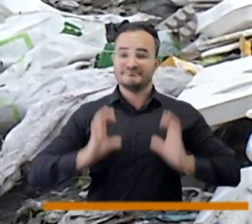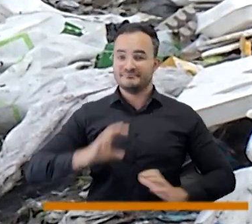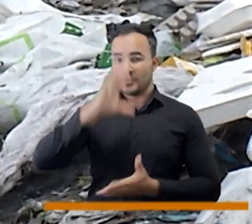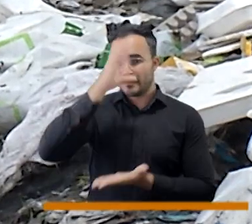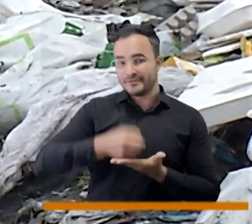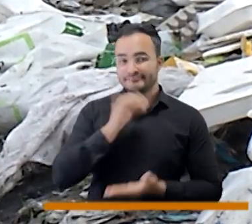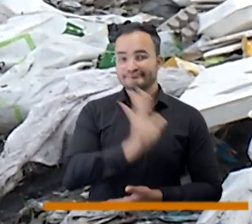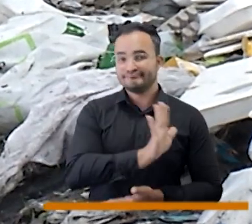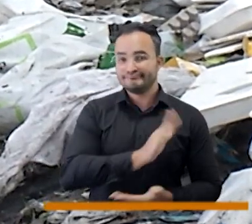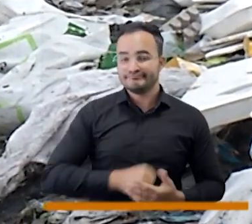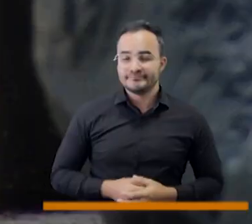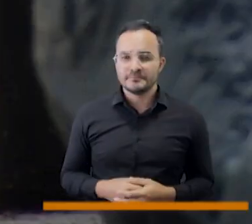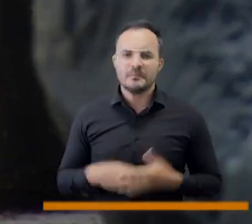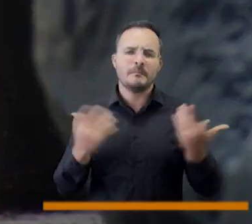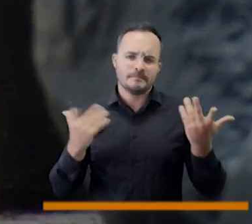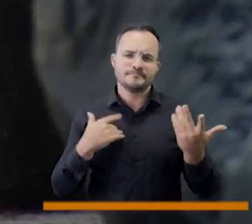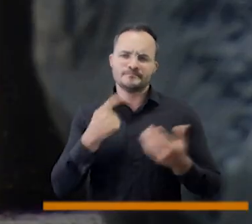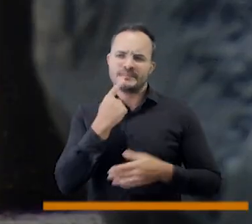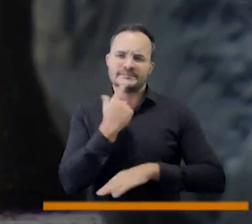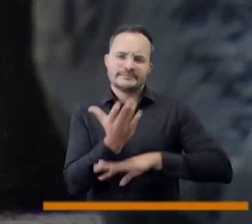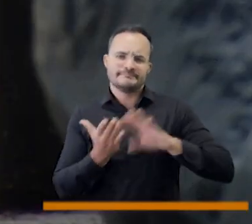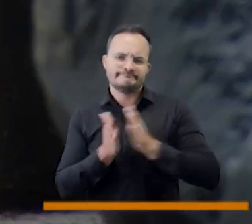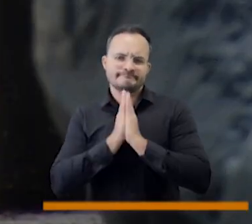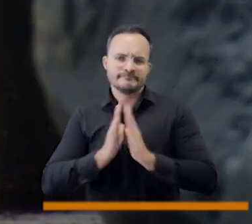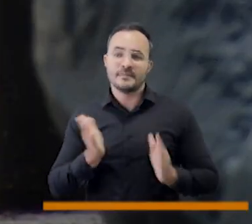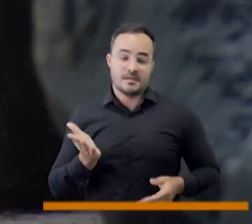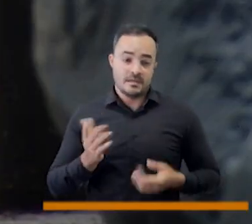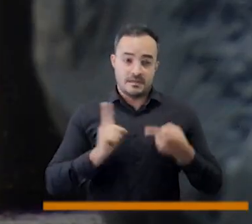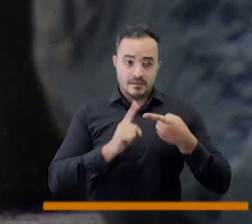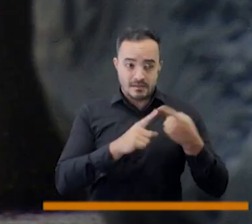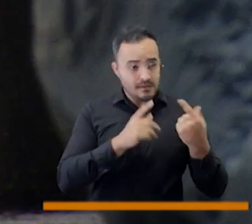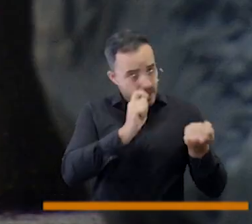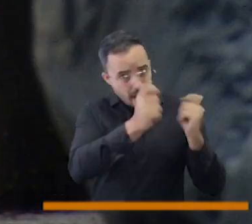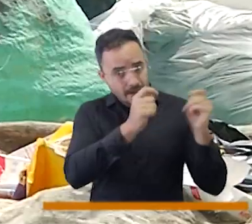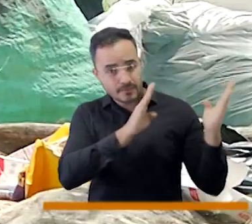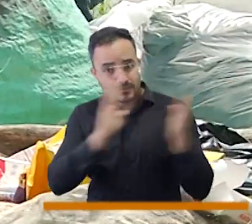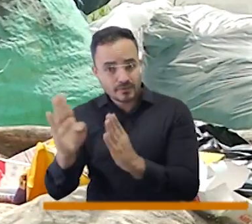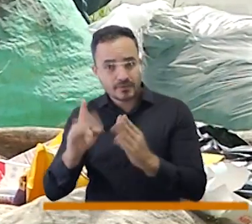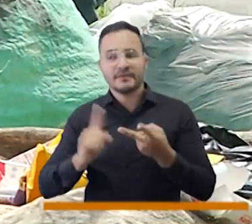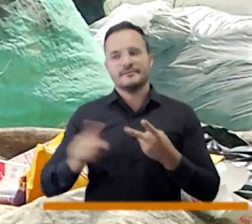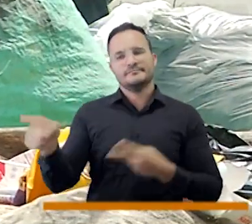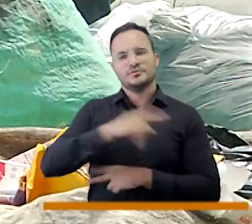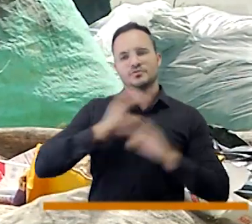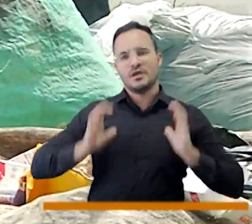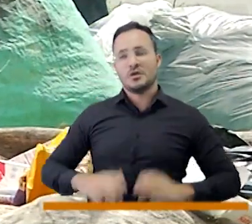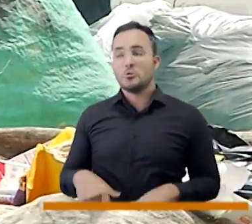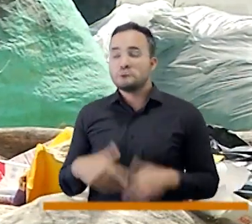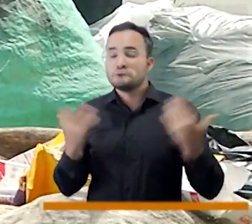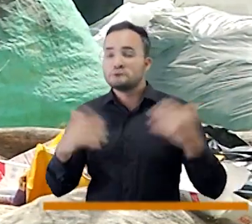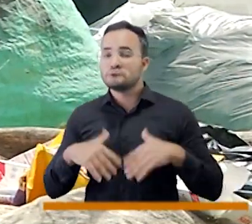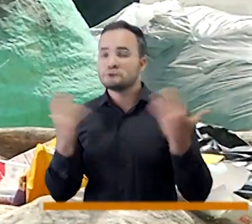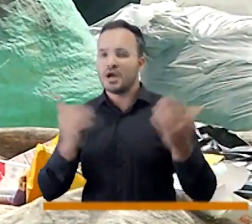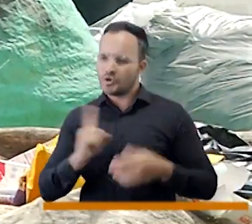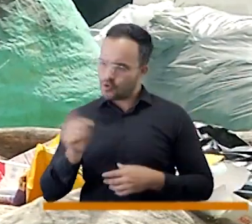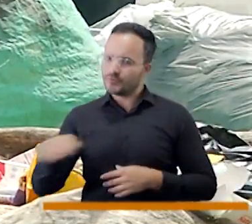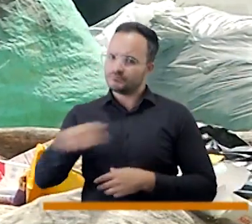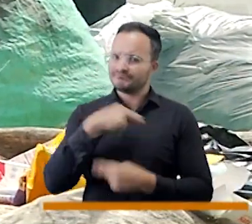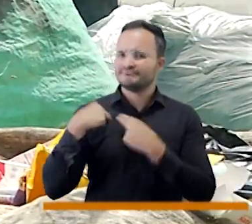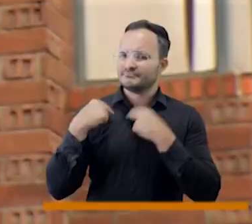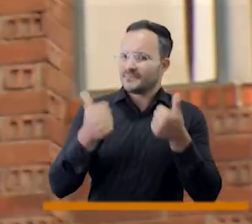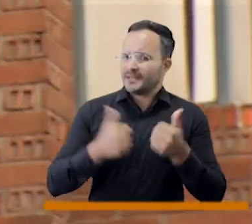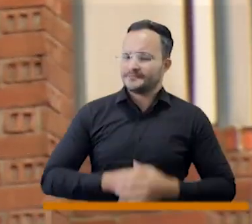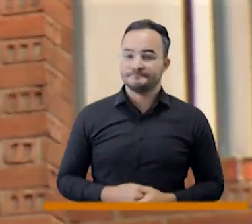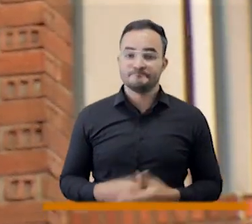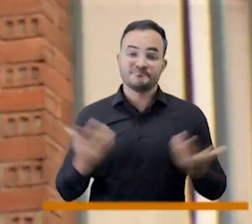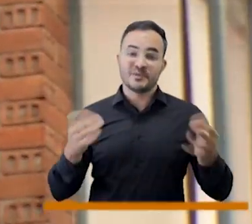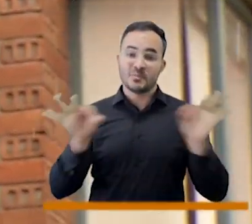de comportamiento y la acción corresponsable de los ciudadanos que no pueden seguir indiferentes. Es muy importante